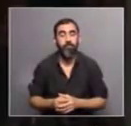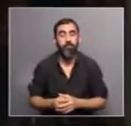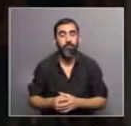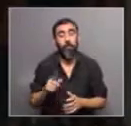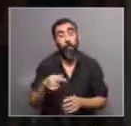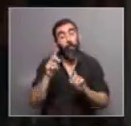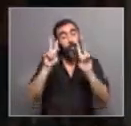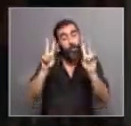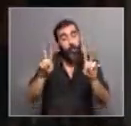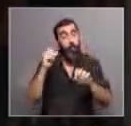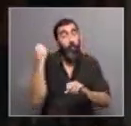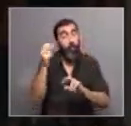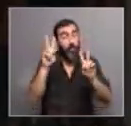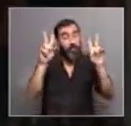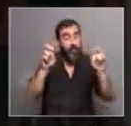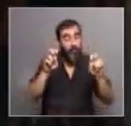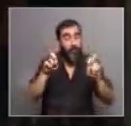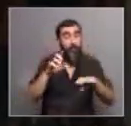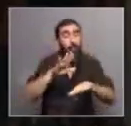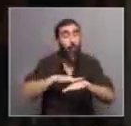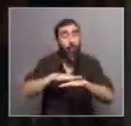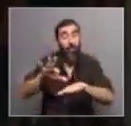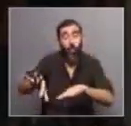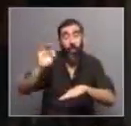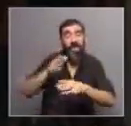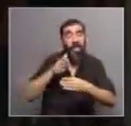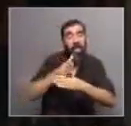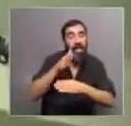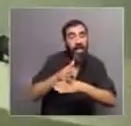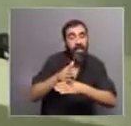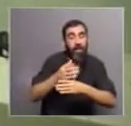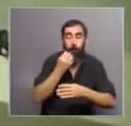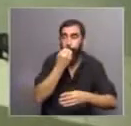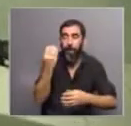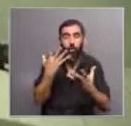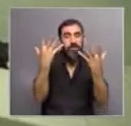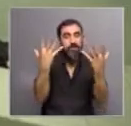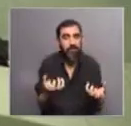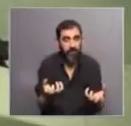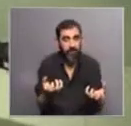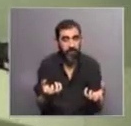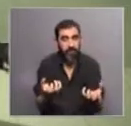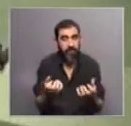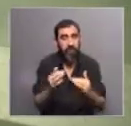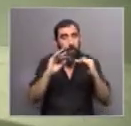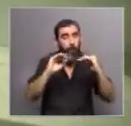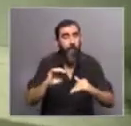Otro tema muy importante es la hora de seleccionar la leña, elegir una leña seca, preferiblemente con